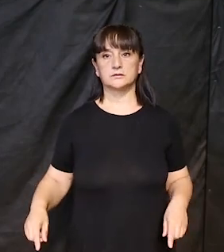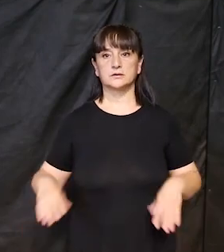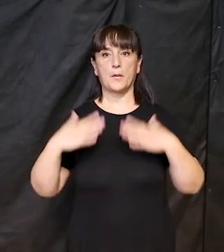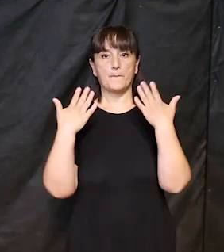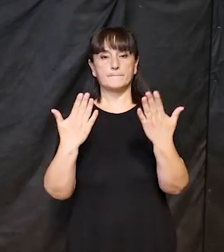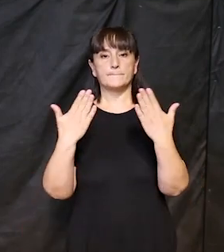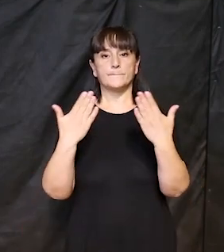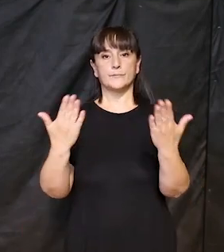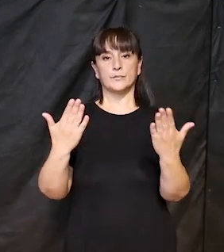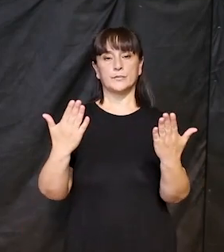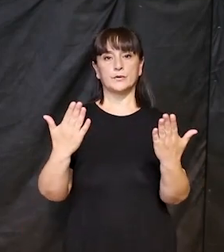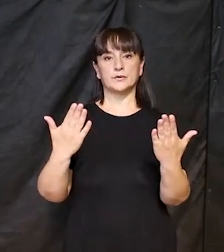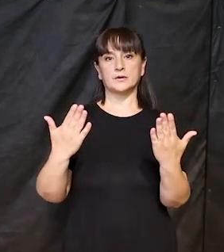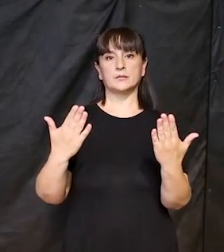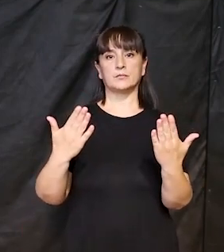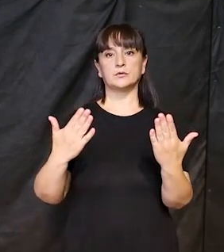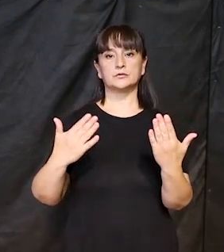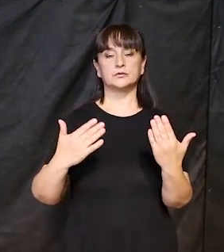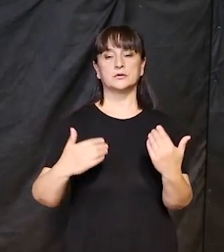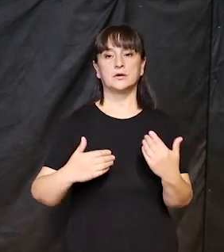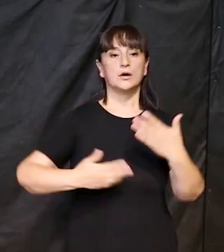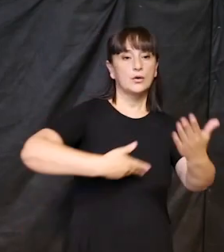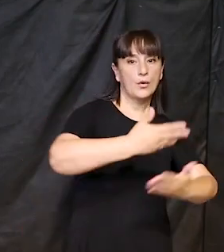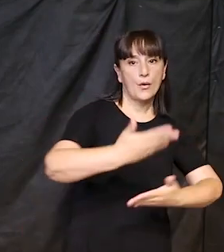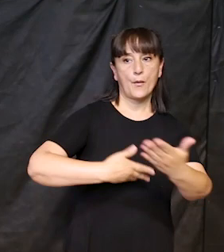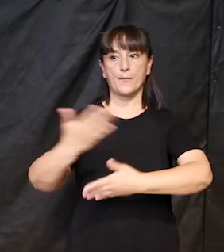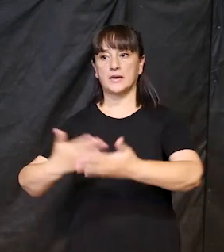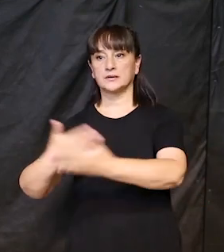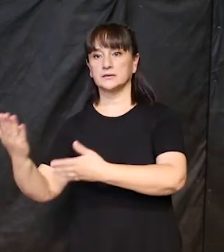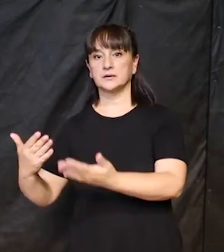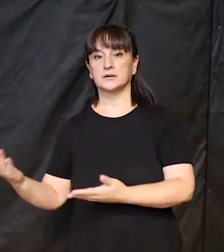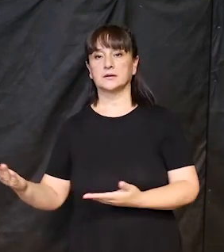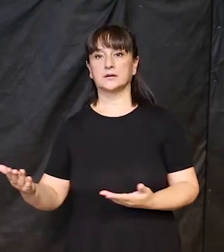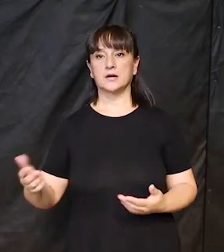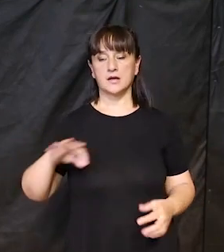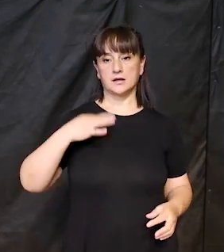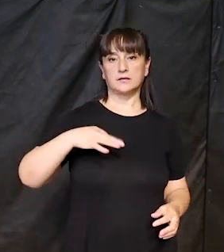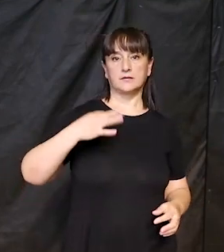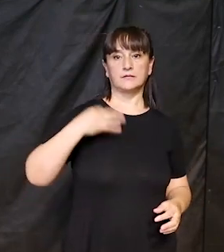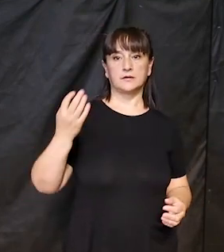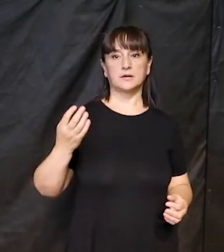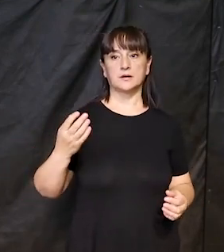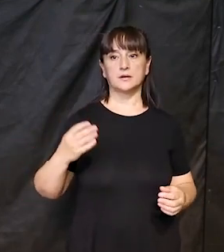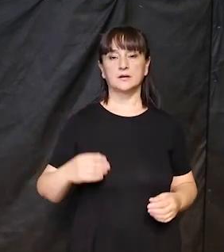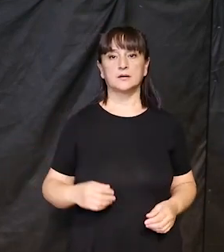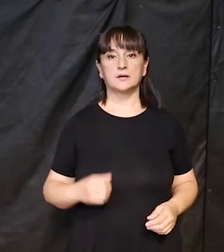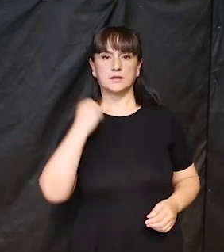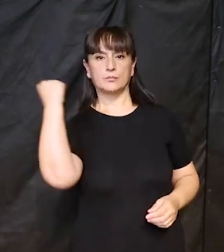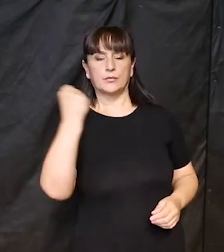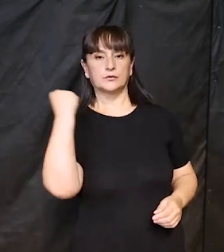fuerza y la capacidad y los talentos que dios ha dado para poder vivir y triunfar en la vida por eso